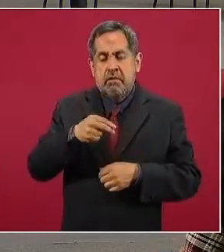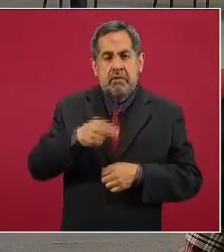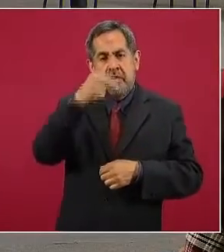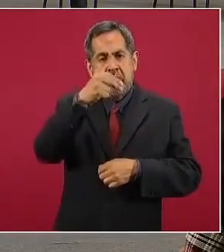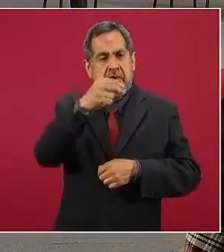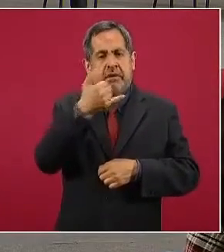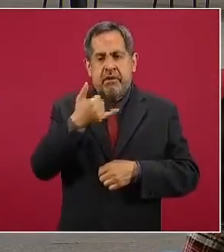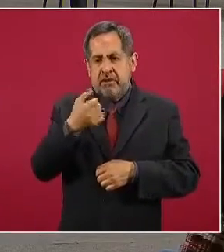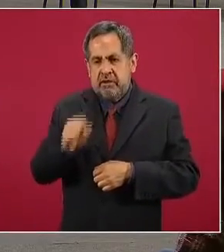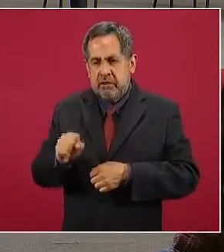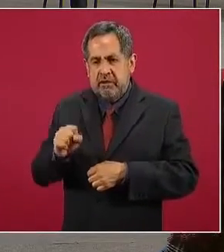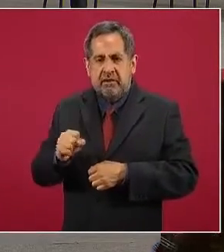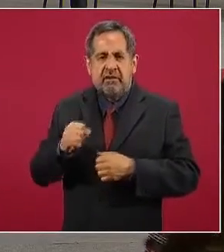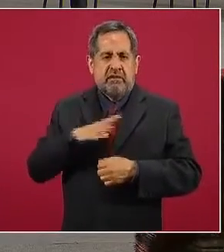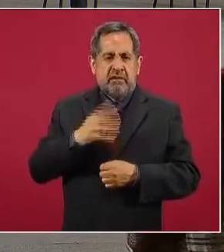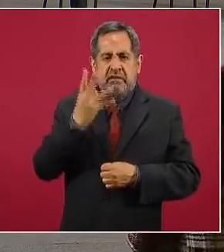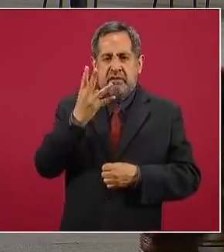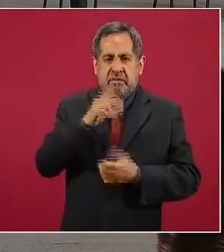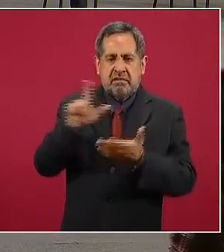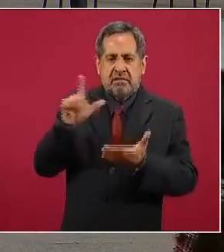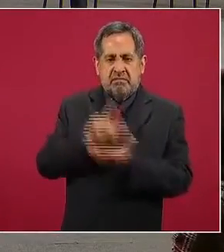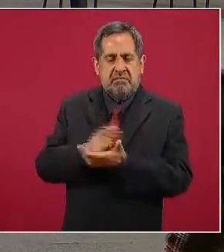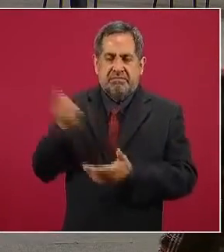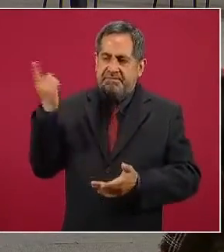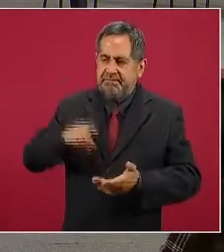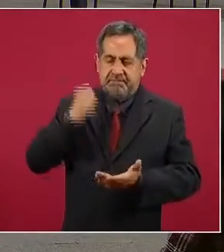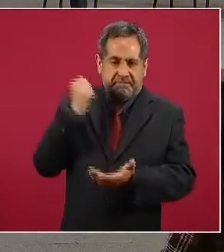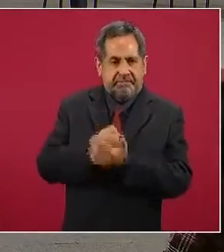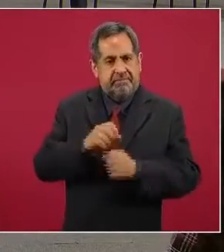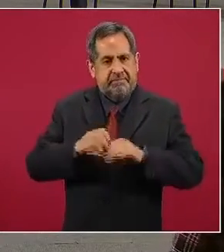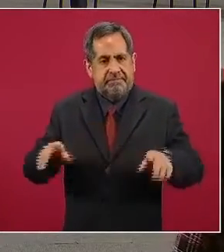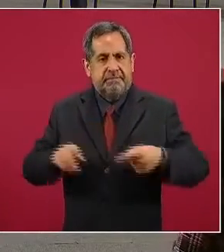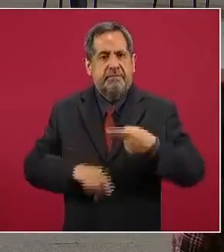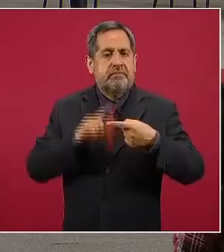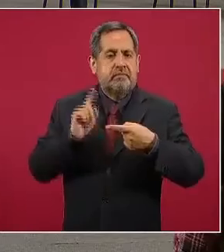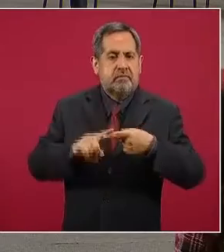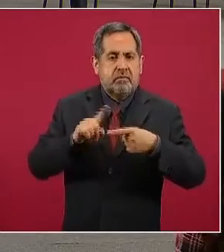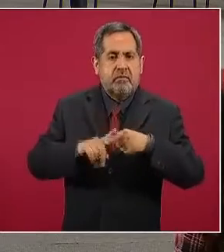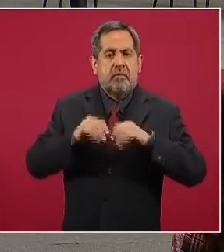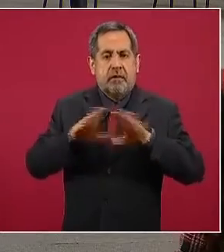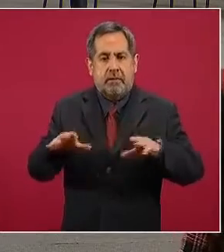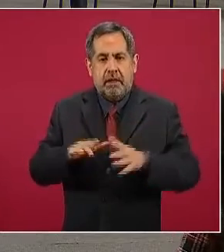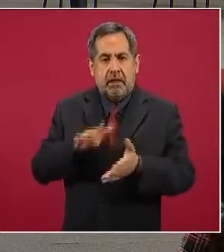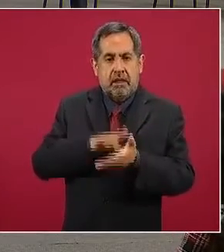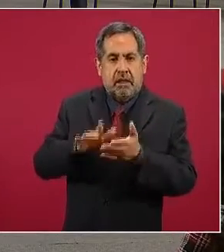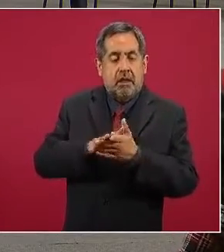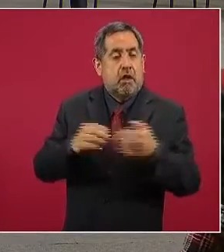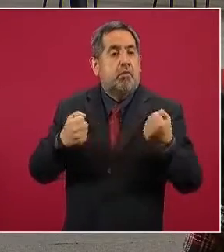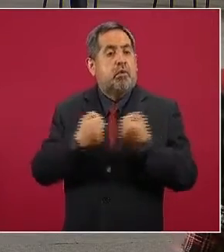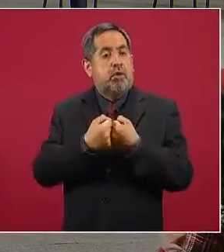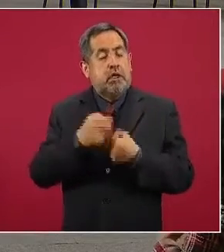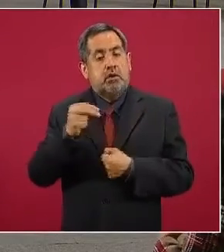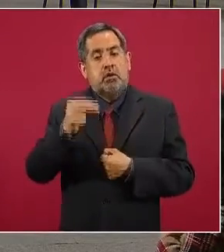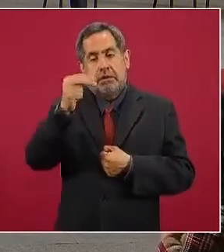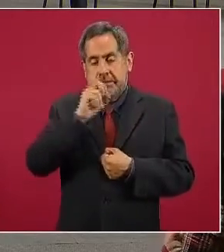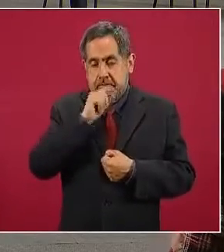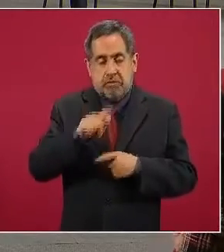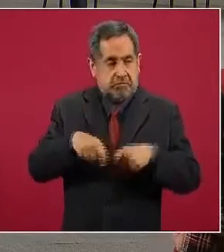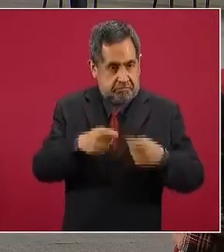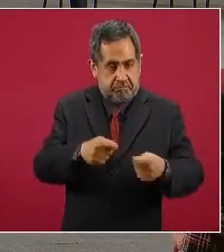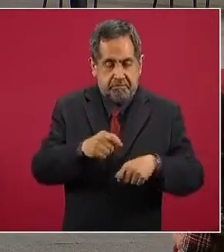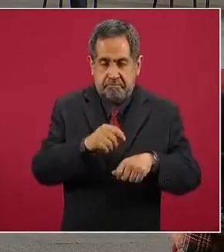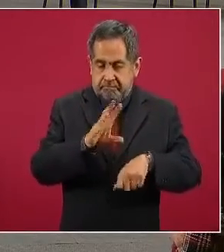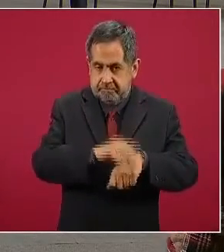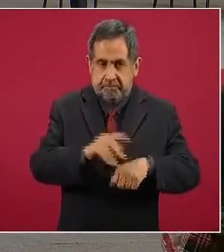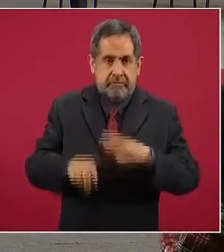frontera sur son 4 decretos. El primero es la ampliación de la vigencia del decreto de estímulos en la frontera norte. El segundo es el decreto